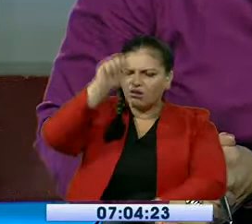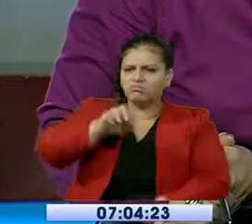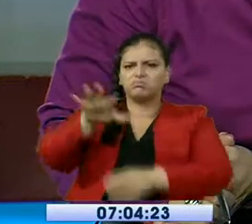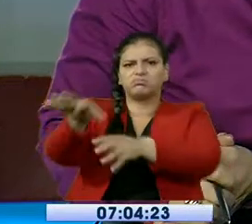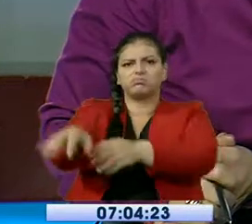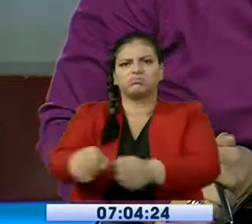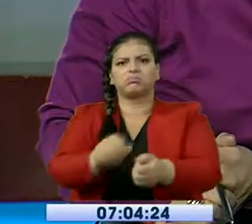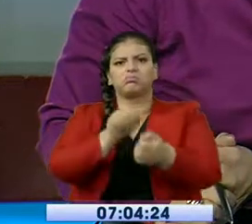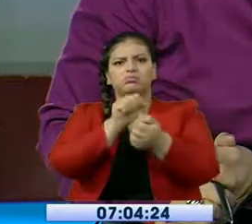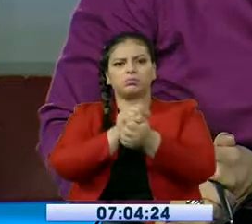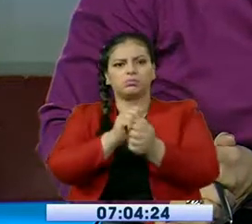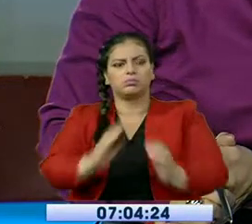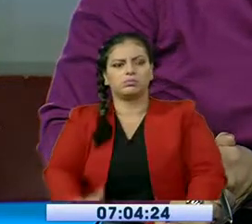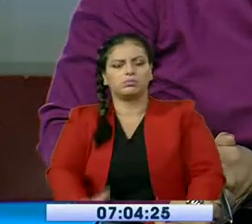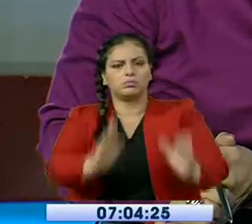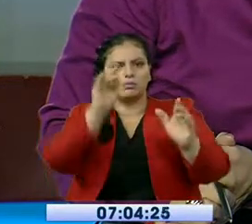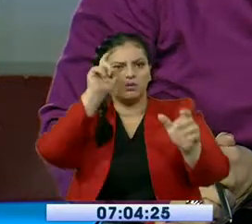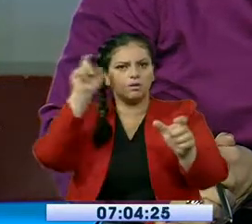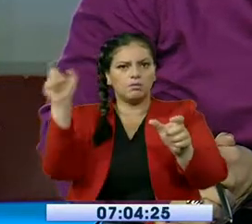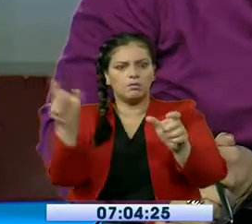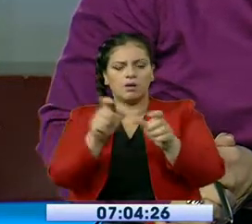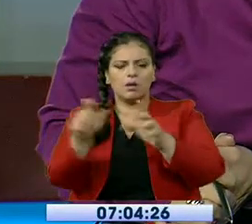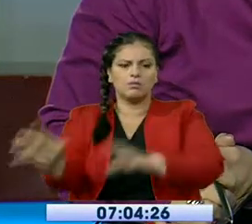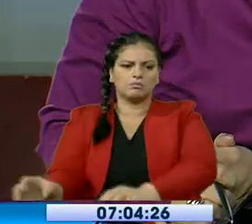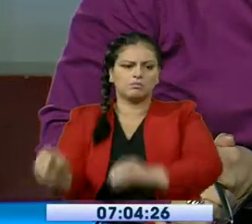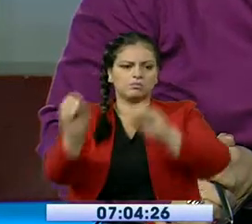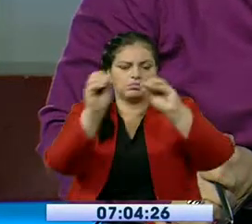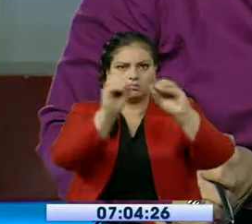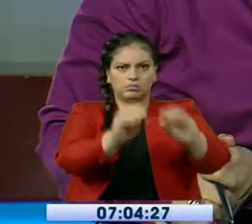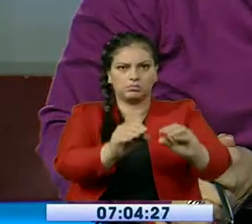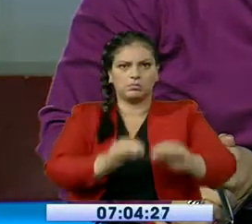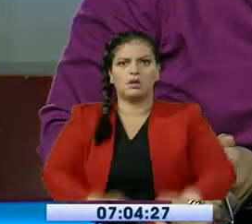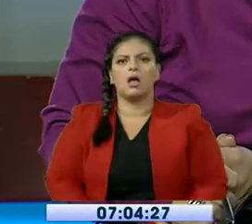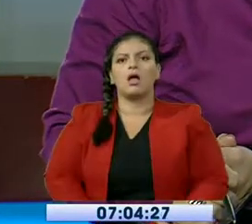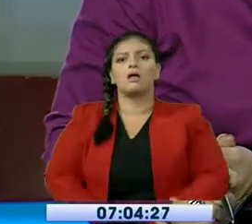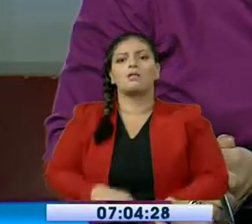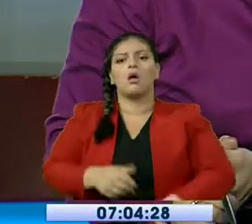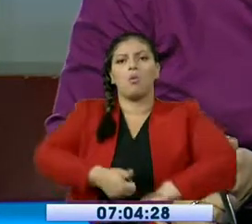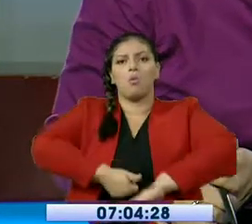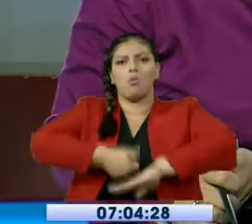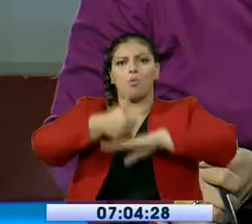El incidente tuvo lugar minutos después de dictarse la sentencia.